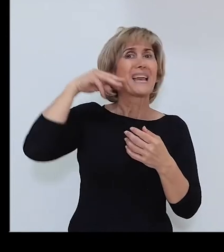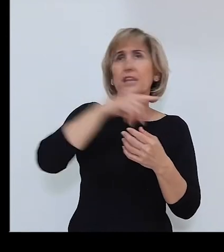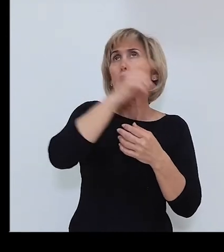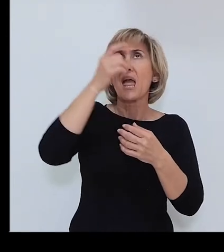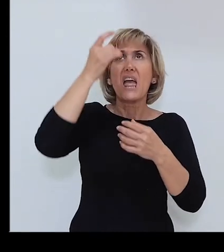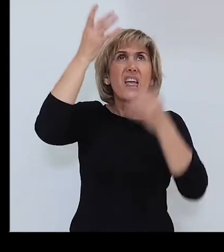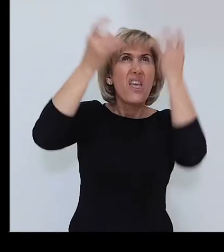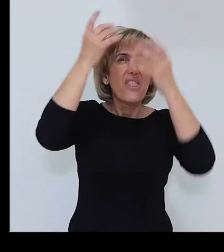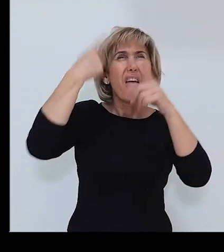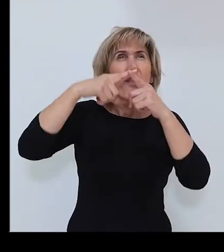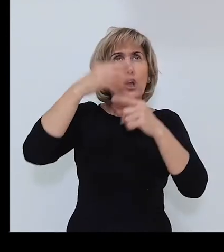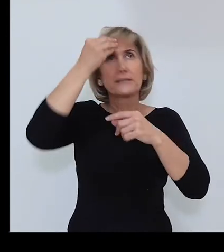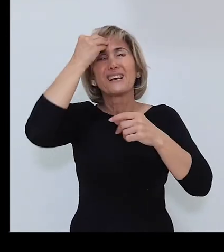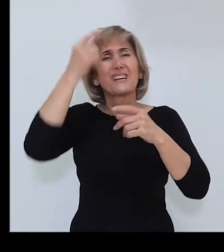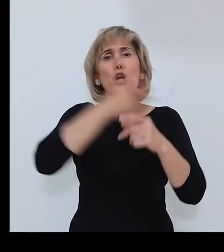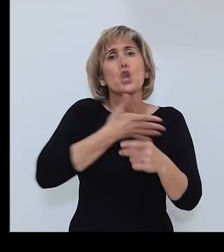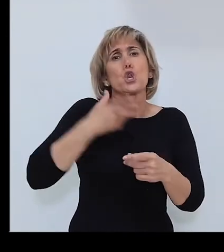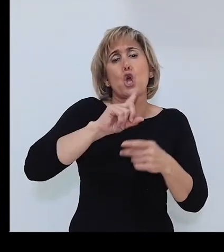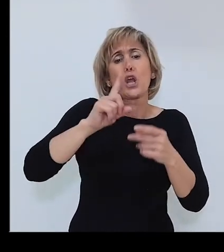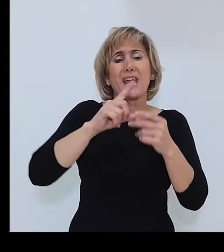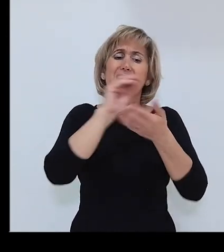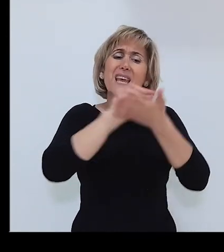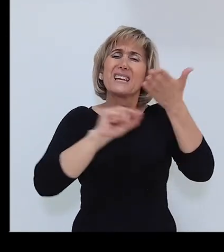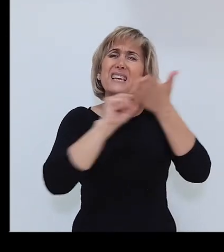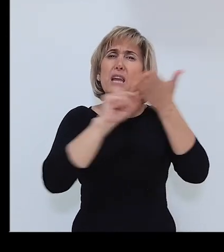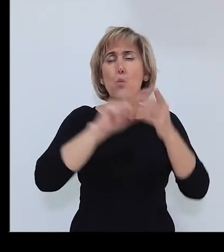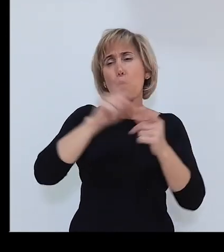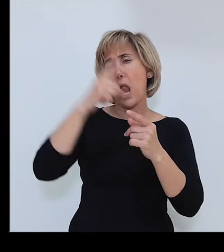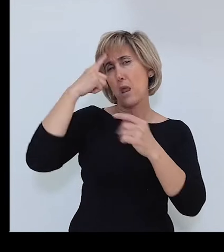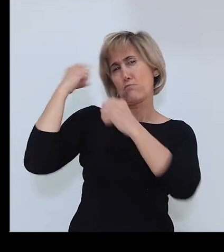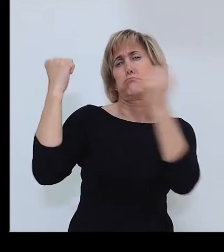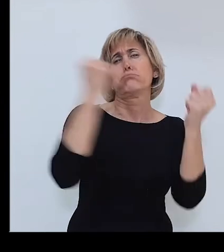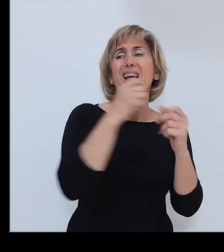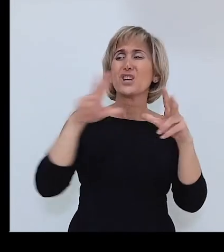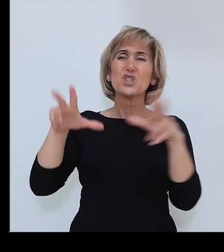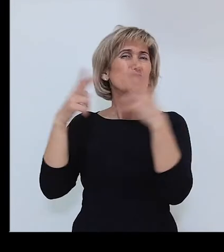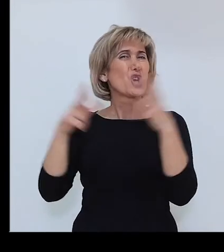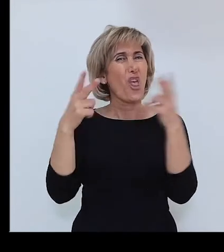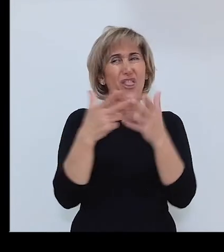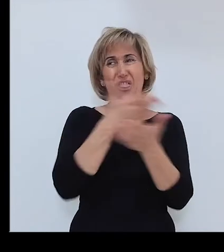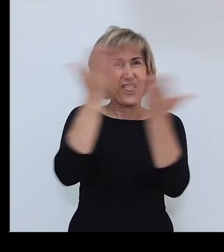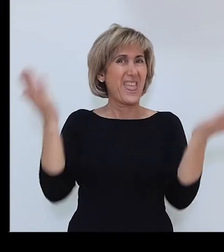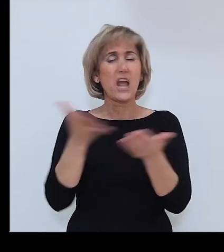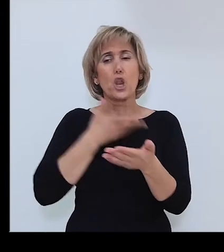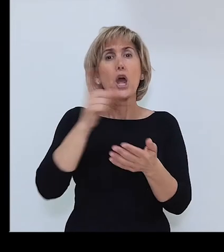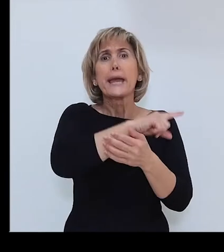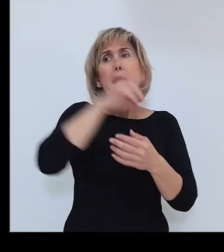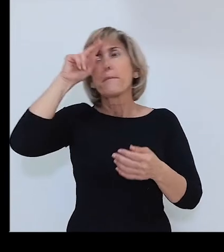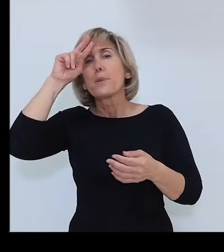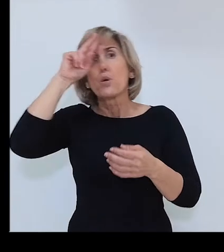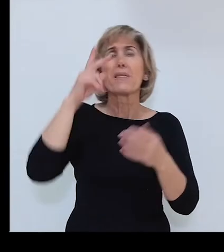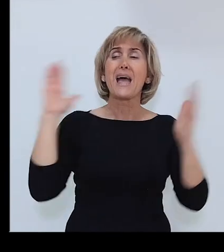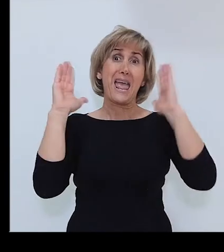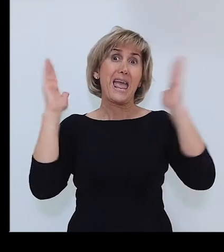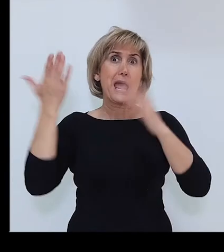en la cabeza. Ella no quería ser la Newton de la física social. Ella era una mujer preocupada con los problemas de